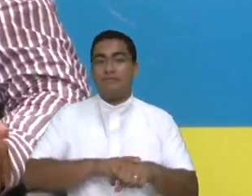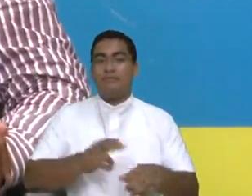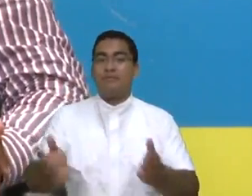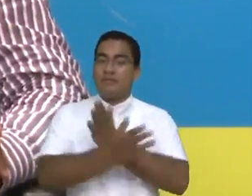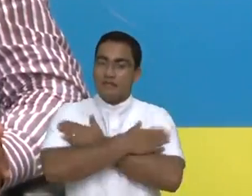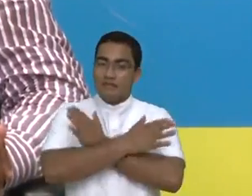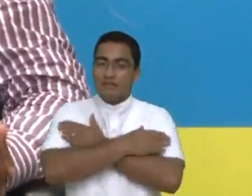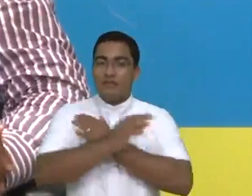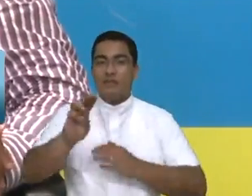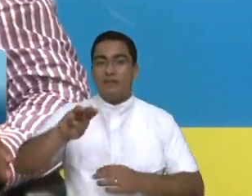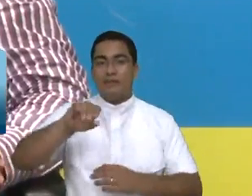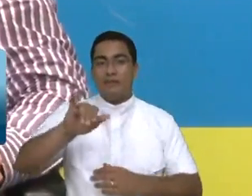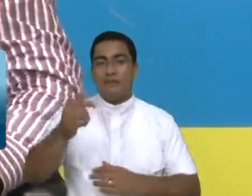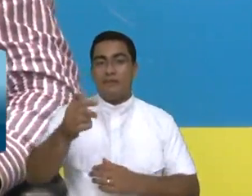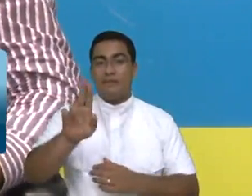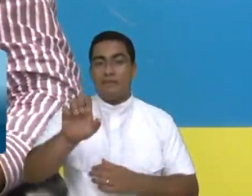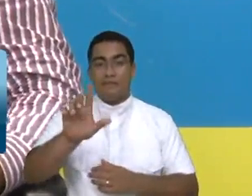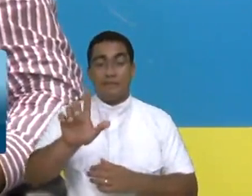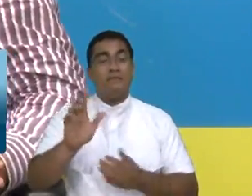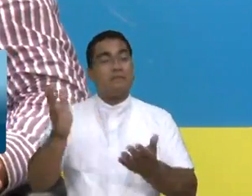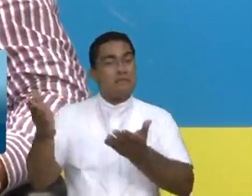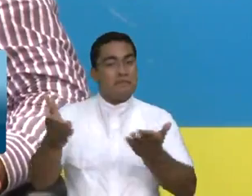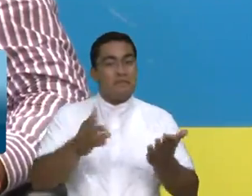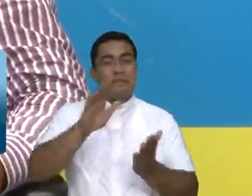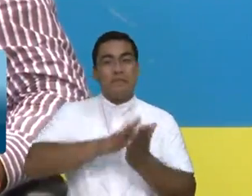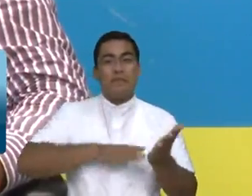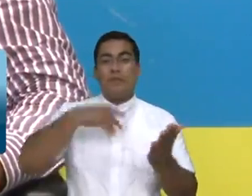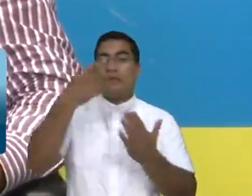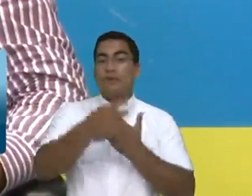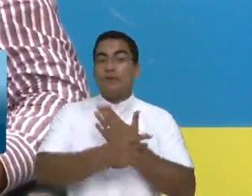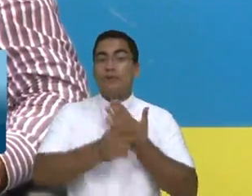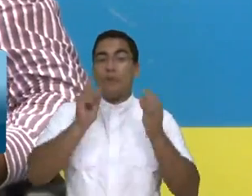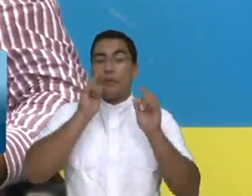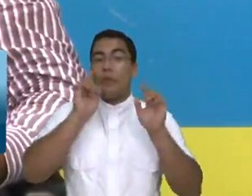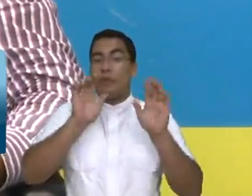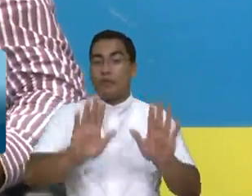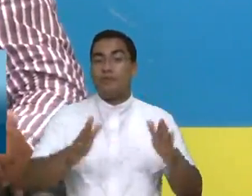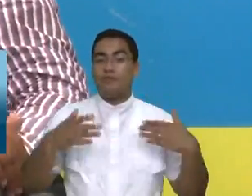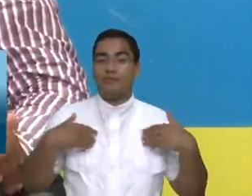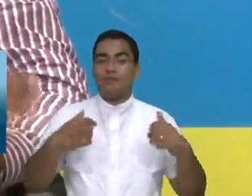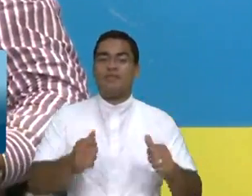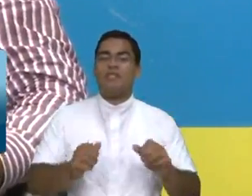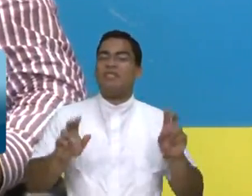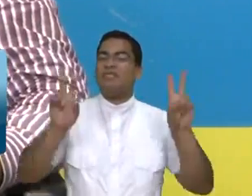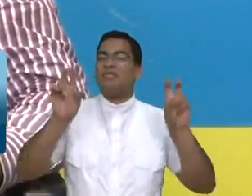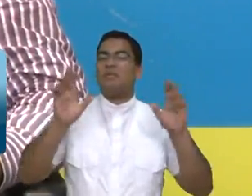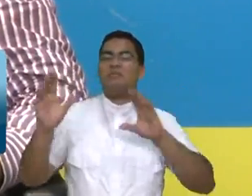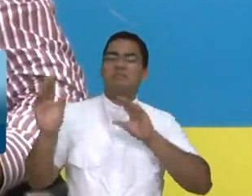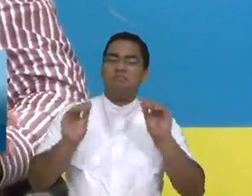Les saluda Miguel Carranza Mena y les doy la bienvenida a un programa más de Prevenir en Salud, un programa donde conversamos sobre los